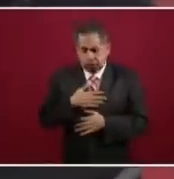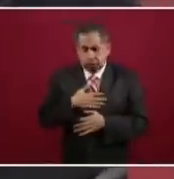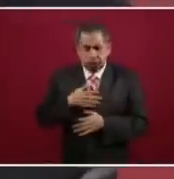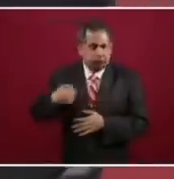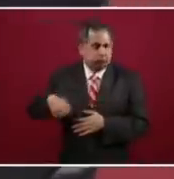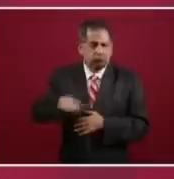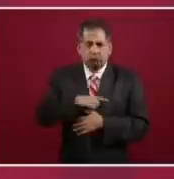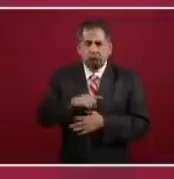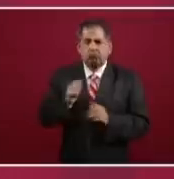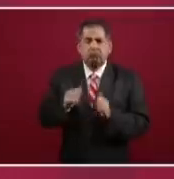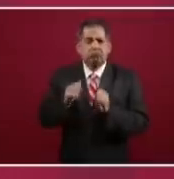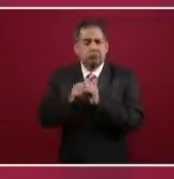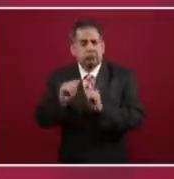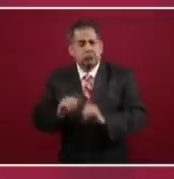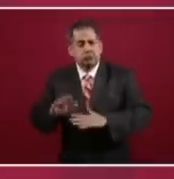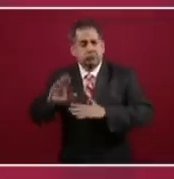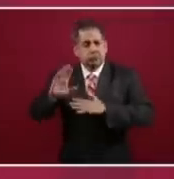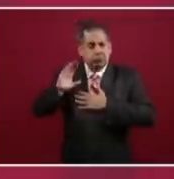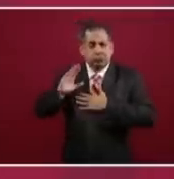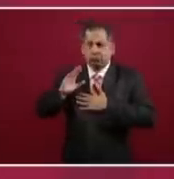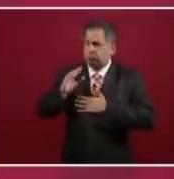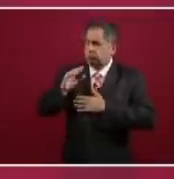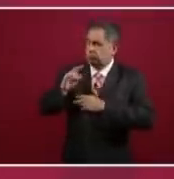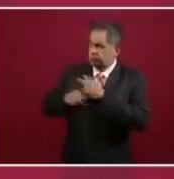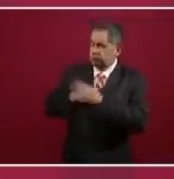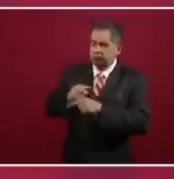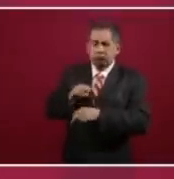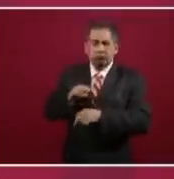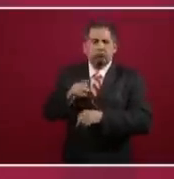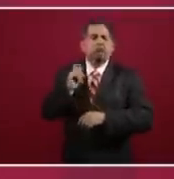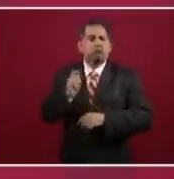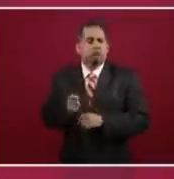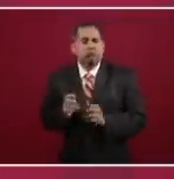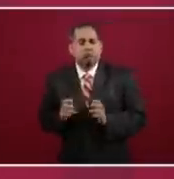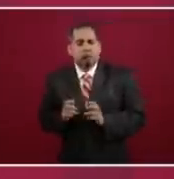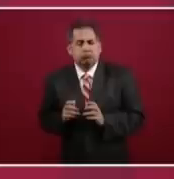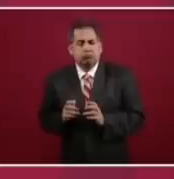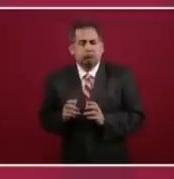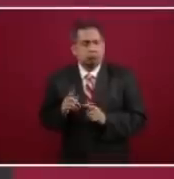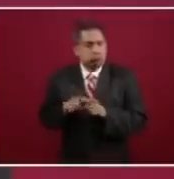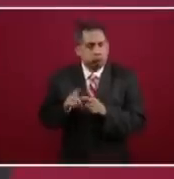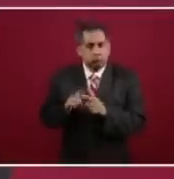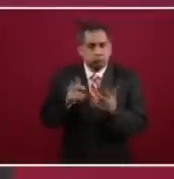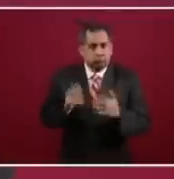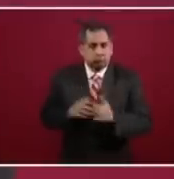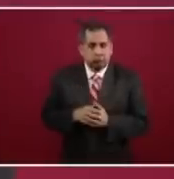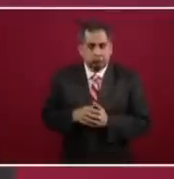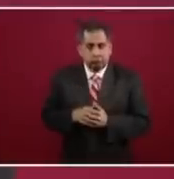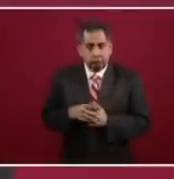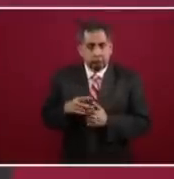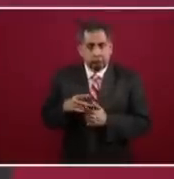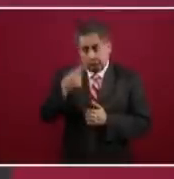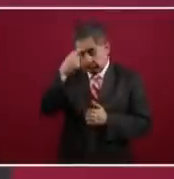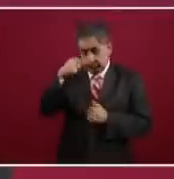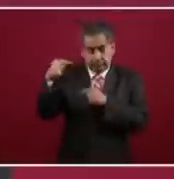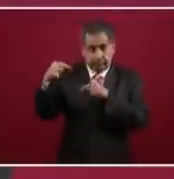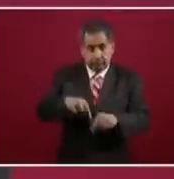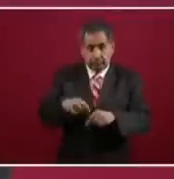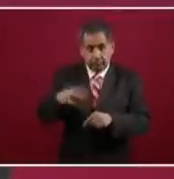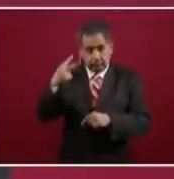el compromiso de y traer a mexico